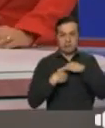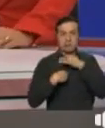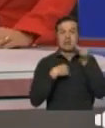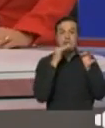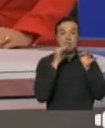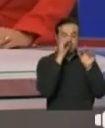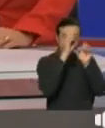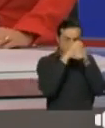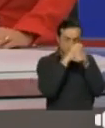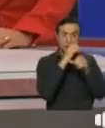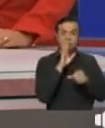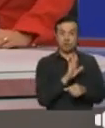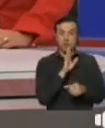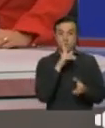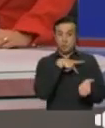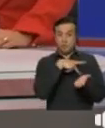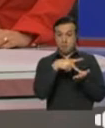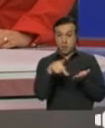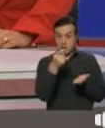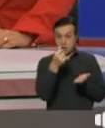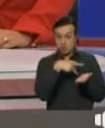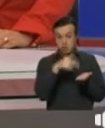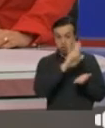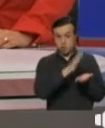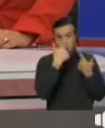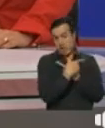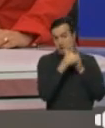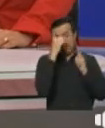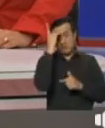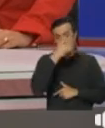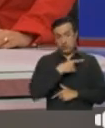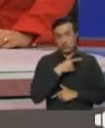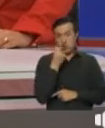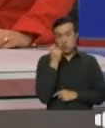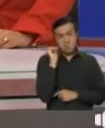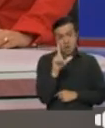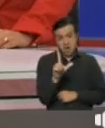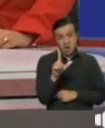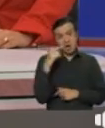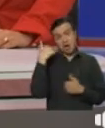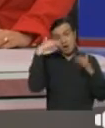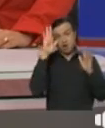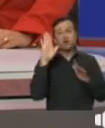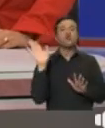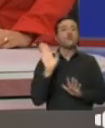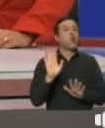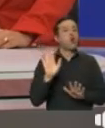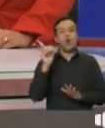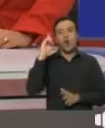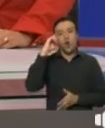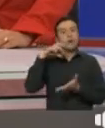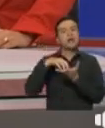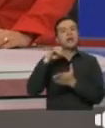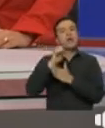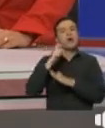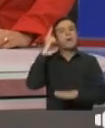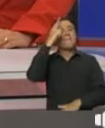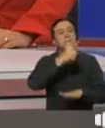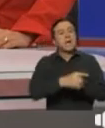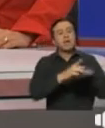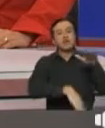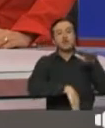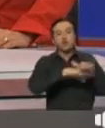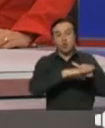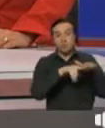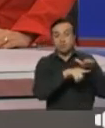¿Los laboratorios podrán cobrar el valor que consideren? El Gobierno Nacional establecerá un valor máximo que podrán cobrar y si